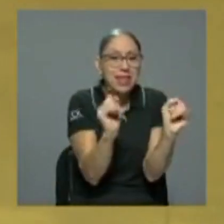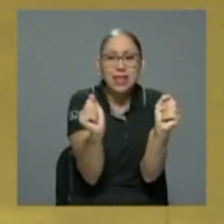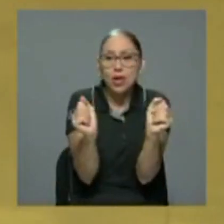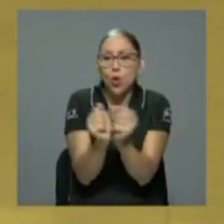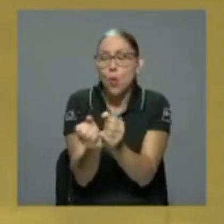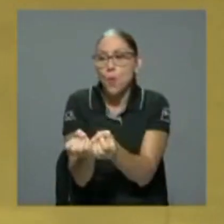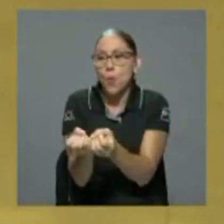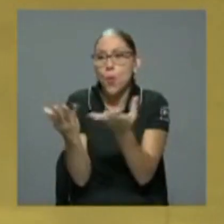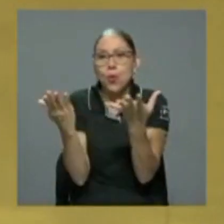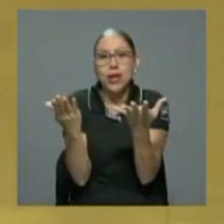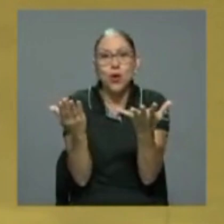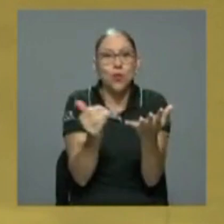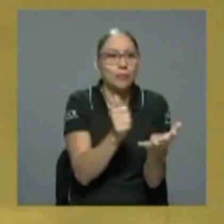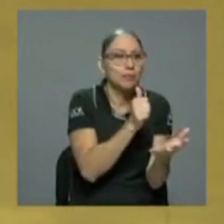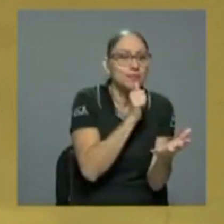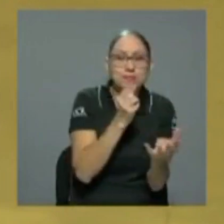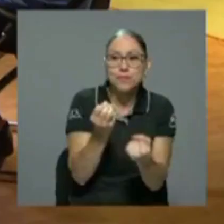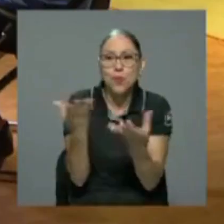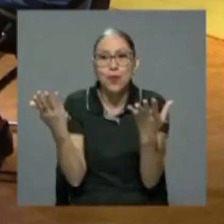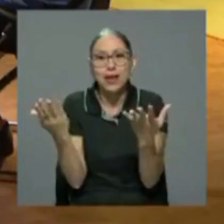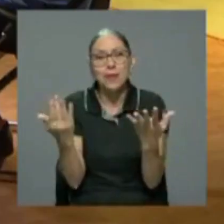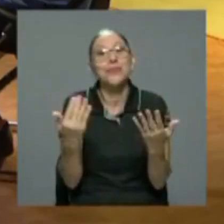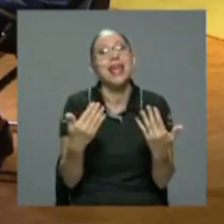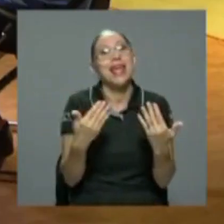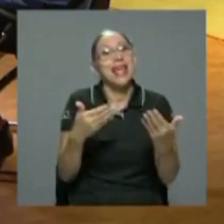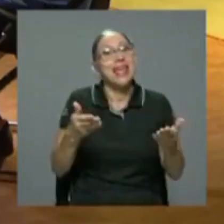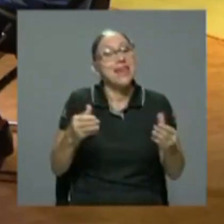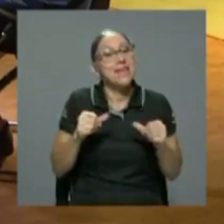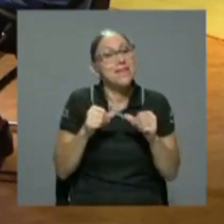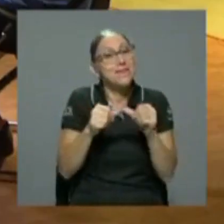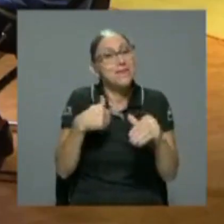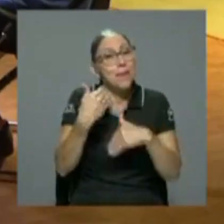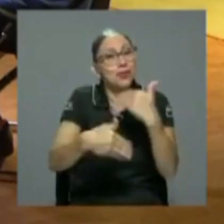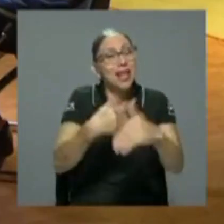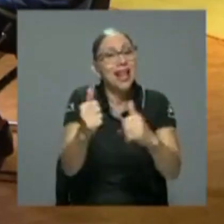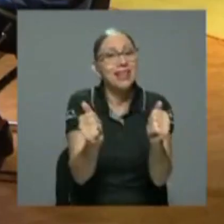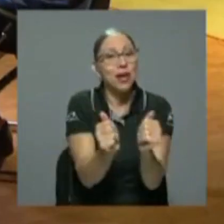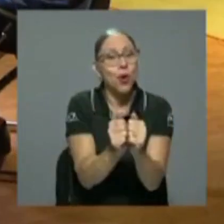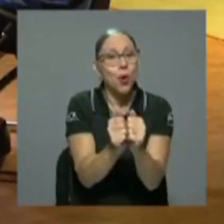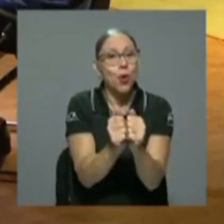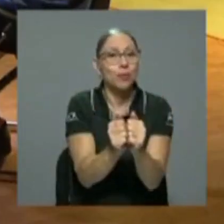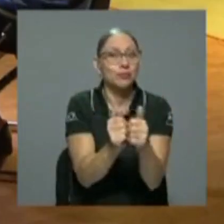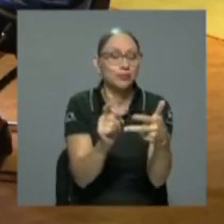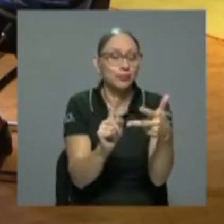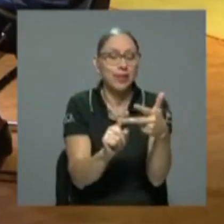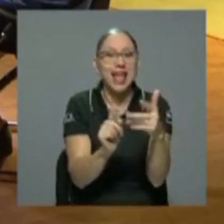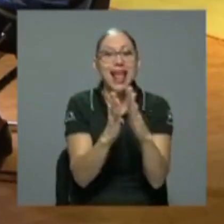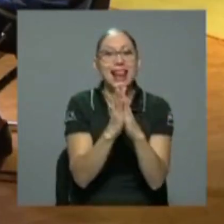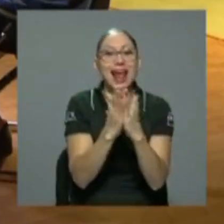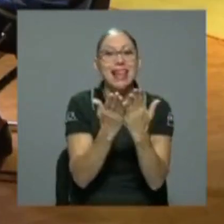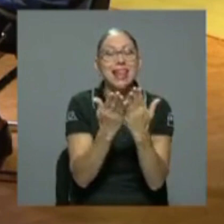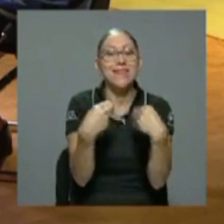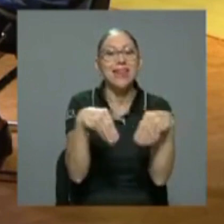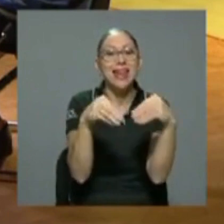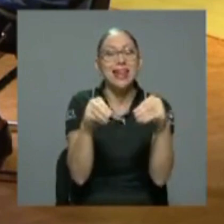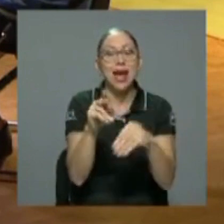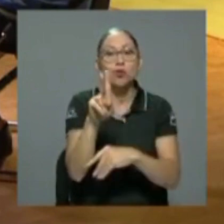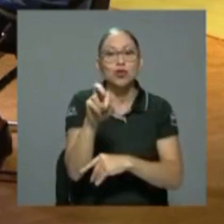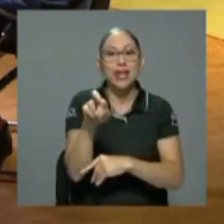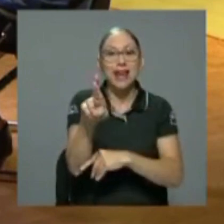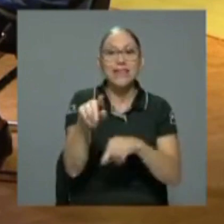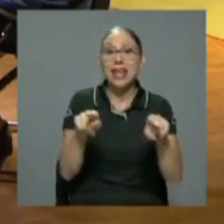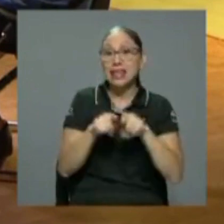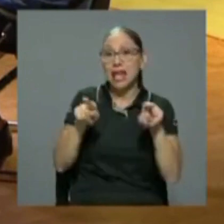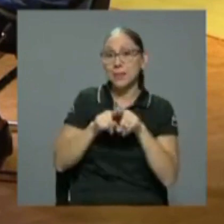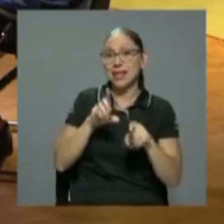la librería UCR. Y tal vez anticipar que en el CIEDIN estamos haciendo algunos cambios